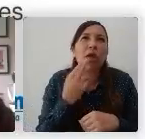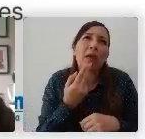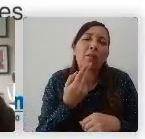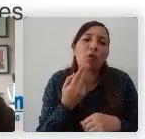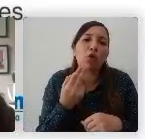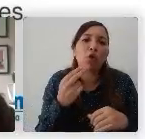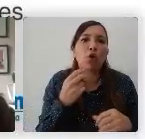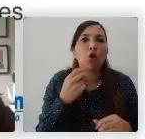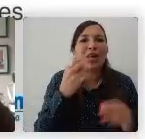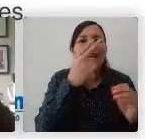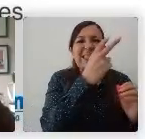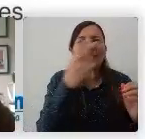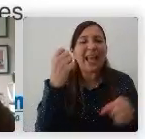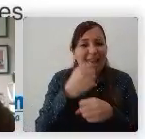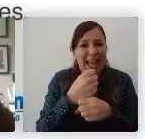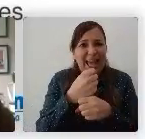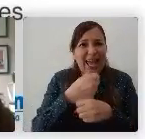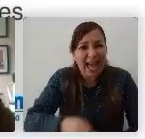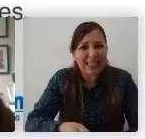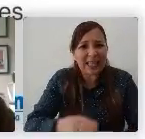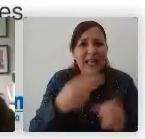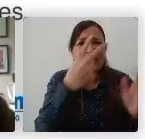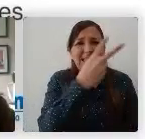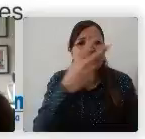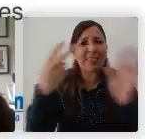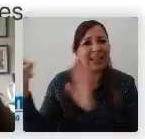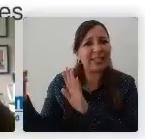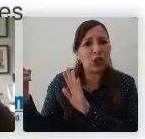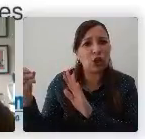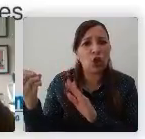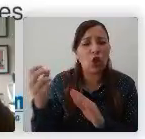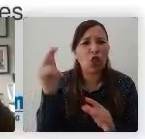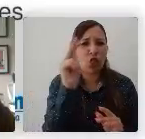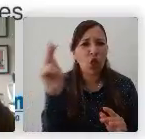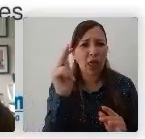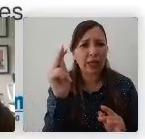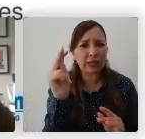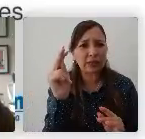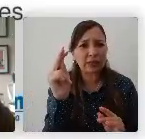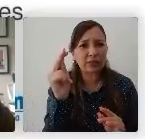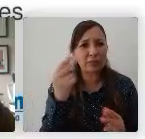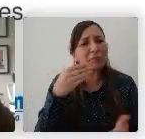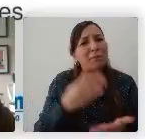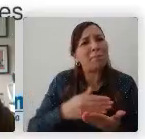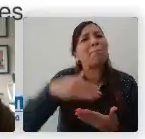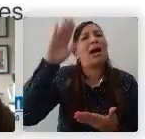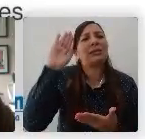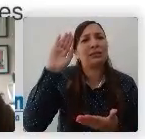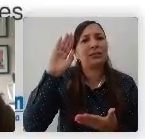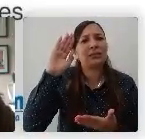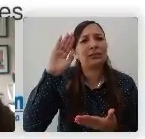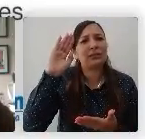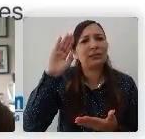700 dólares más que en turista promedio y además se quedan más noches permanecen siete noches más entonces es